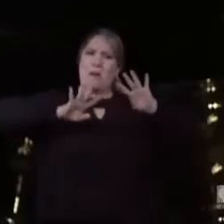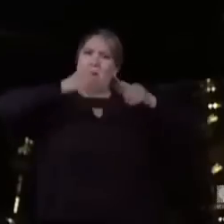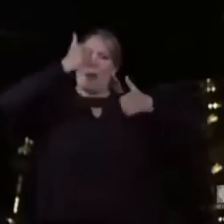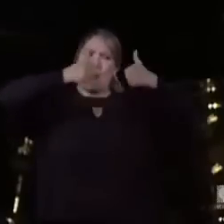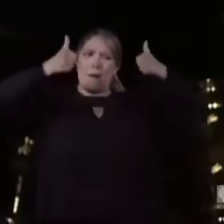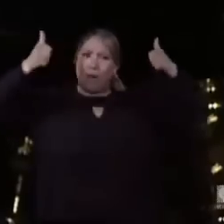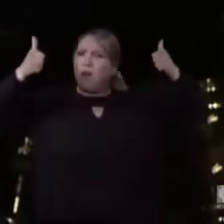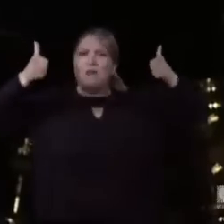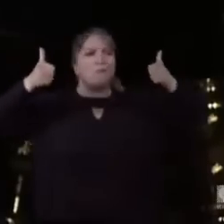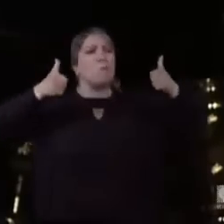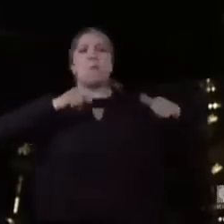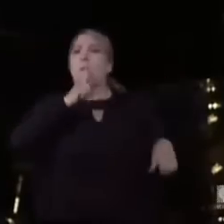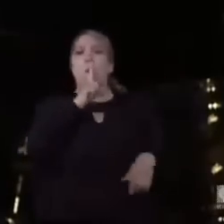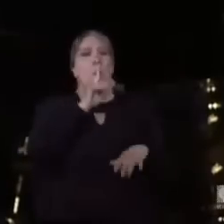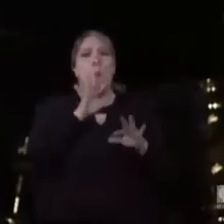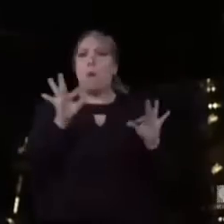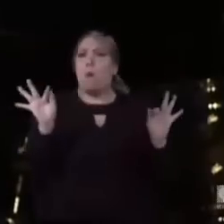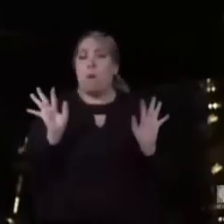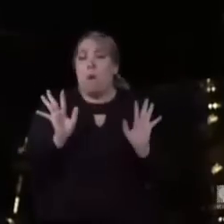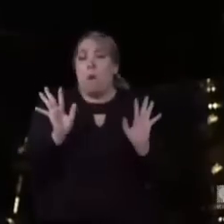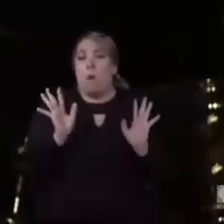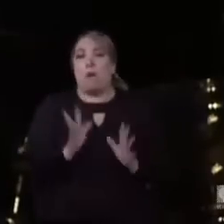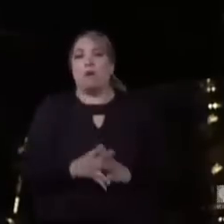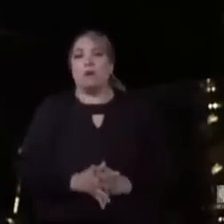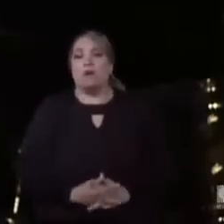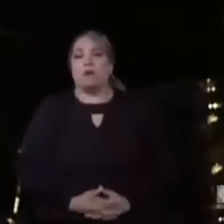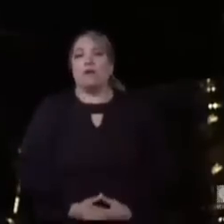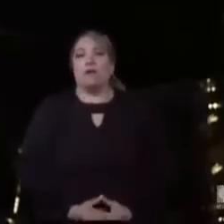cortes, no intervinieron?